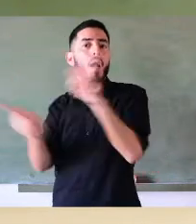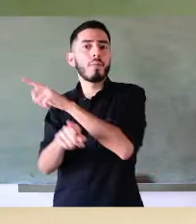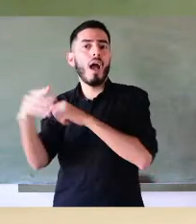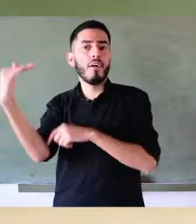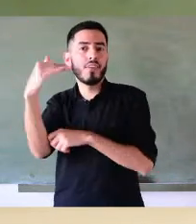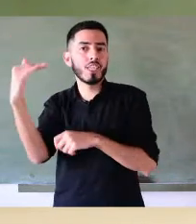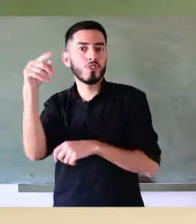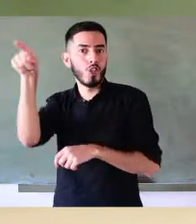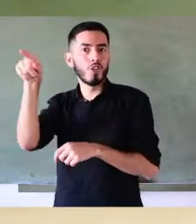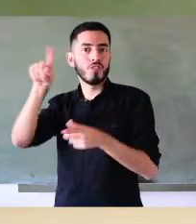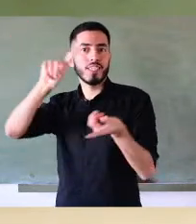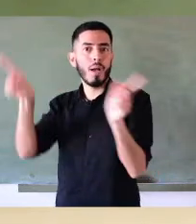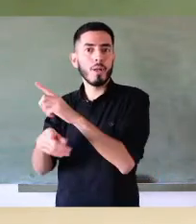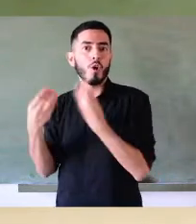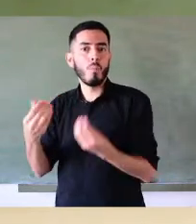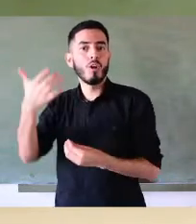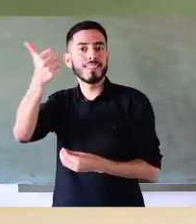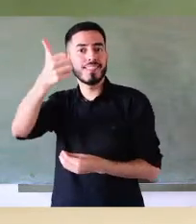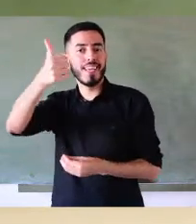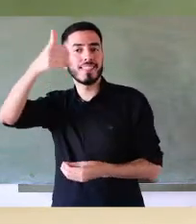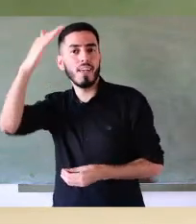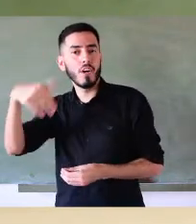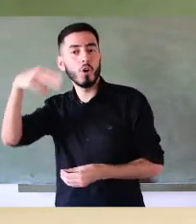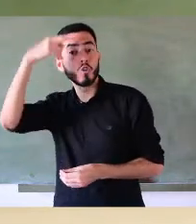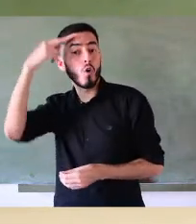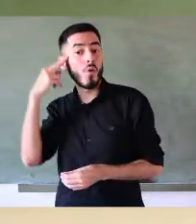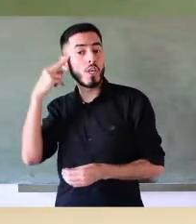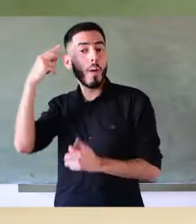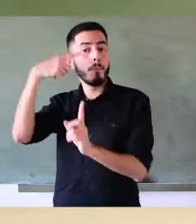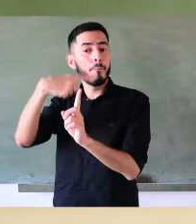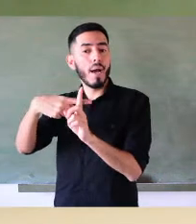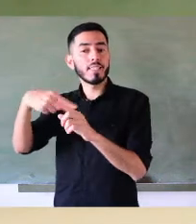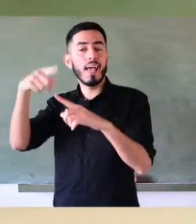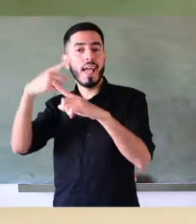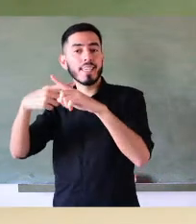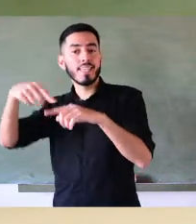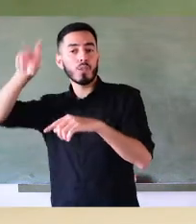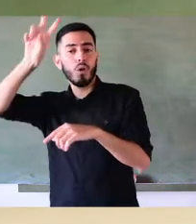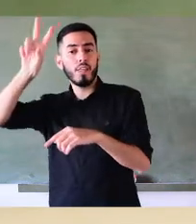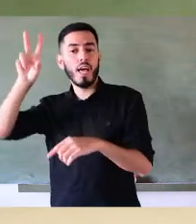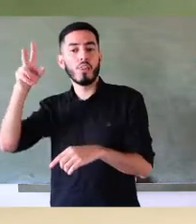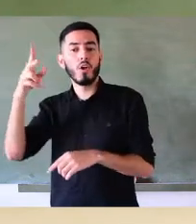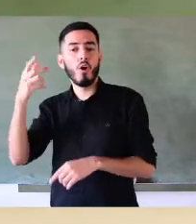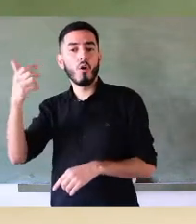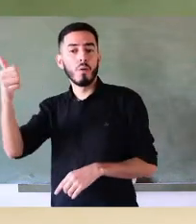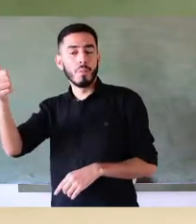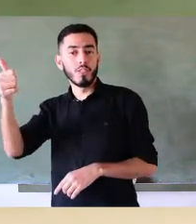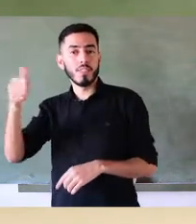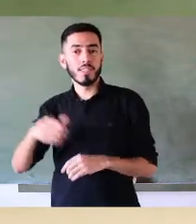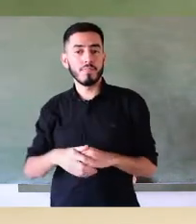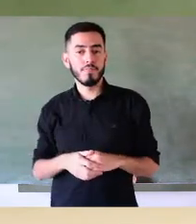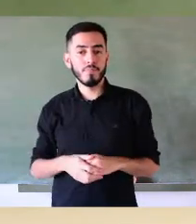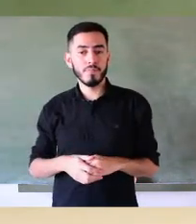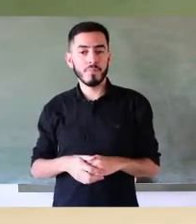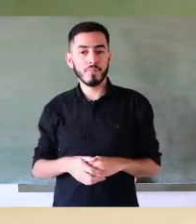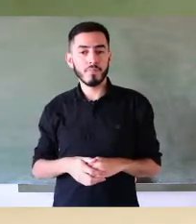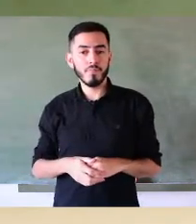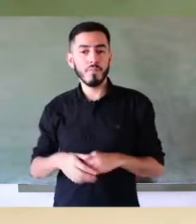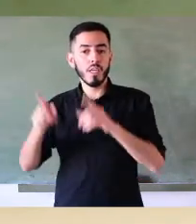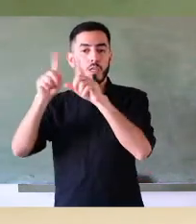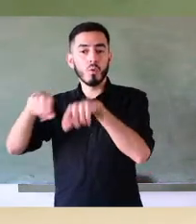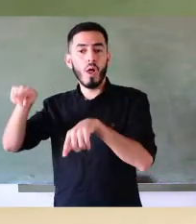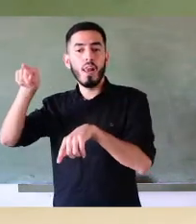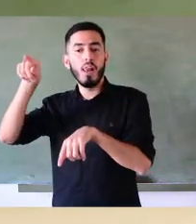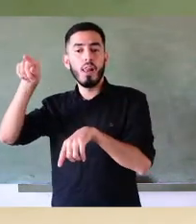queda 6 novenos más x al cuadrado menor o igual, y podemos resolver la raíz. La raíz que nos